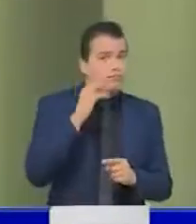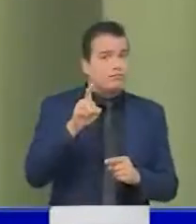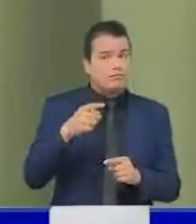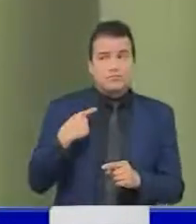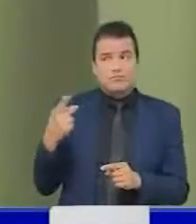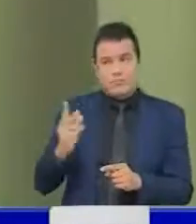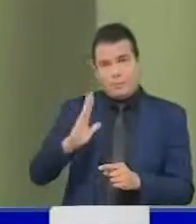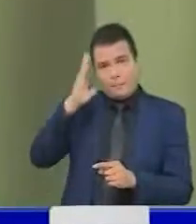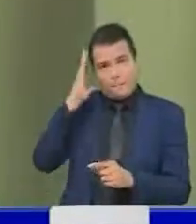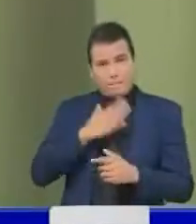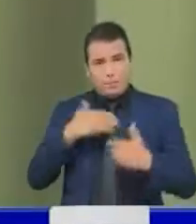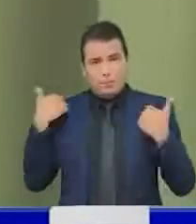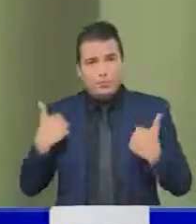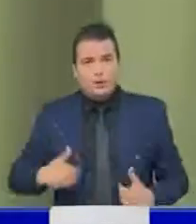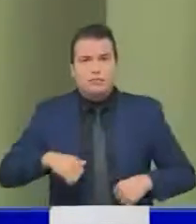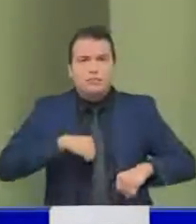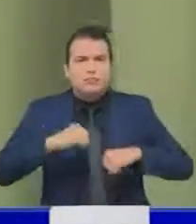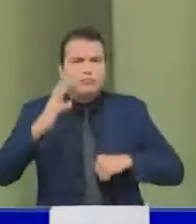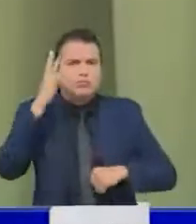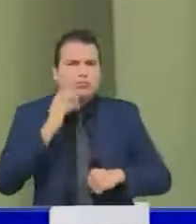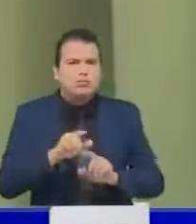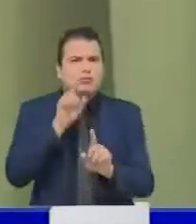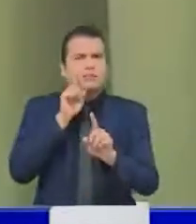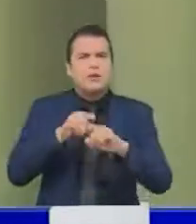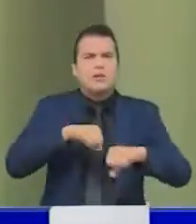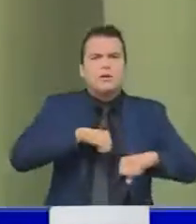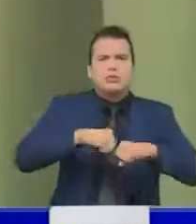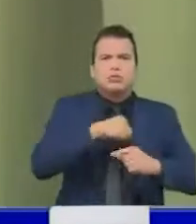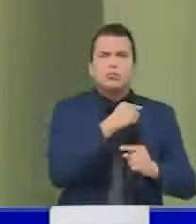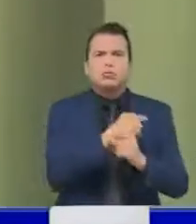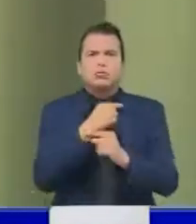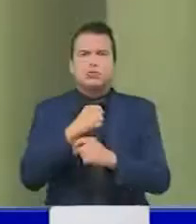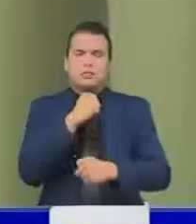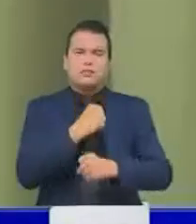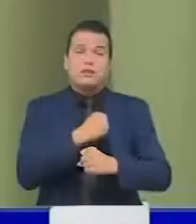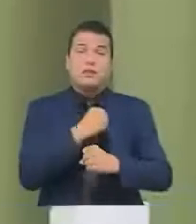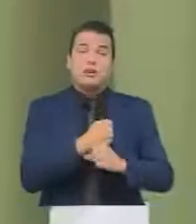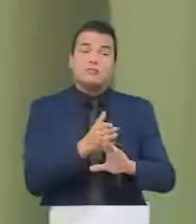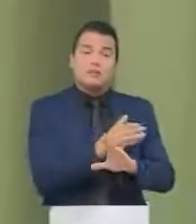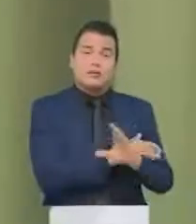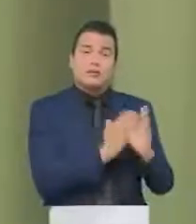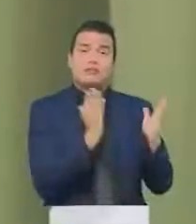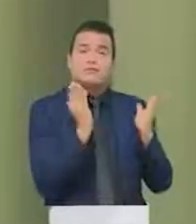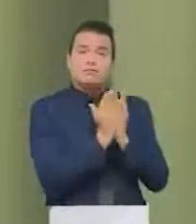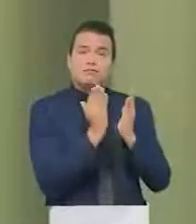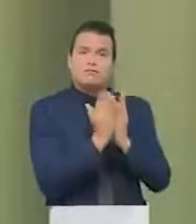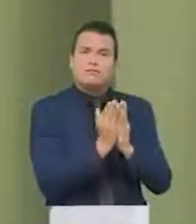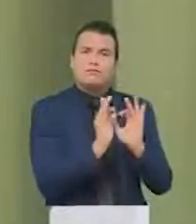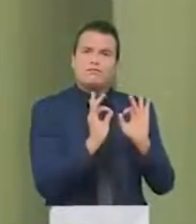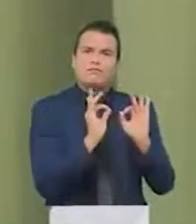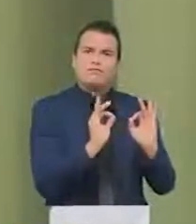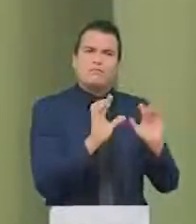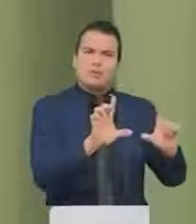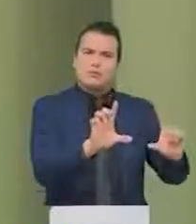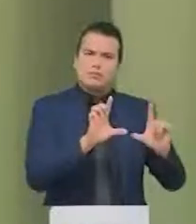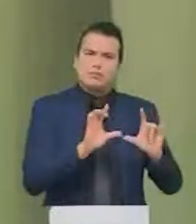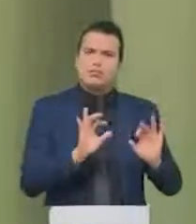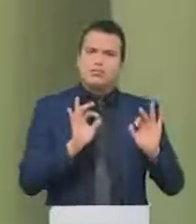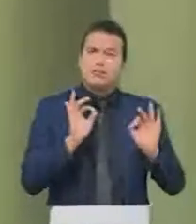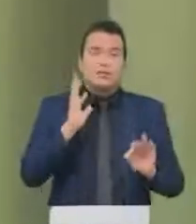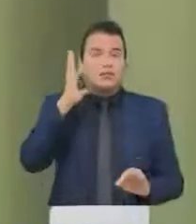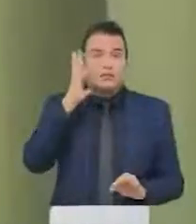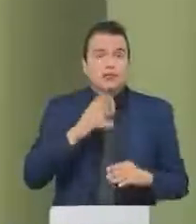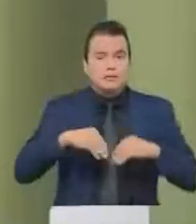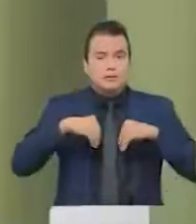gestión en el liderazgo para obtener los resultados propuestos y la formación que como tú dices es muy importante pero se está